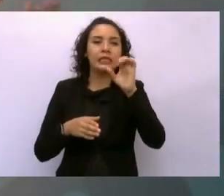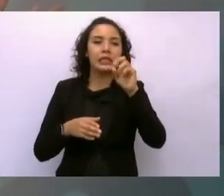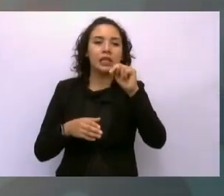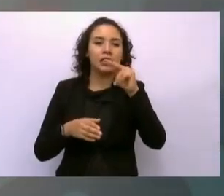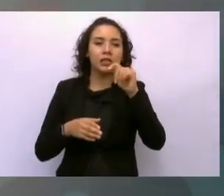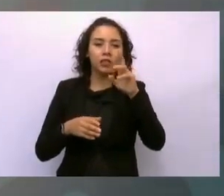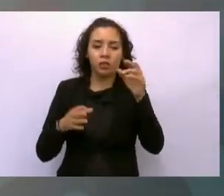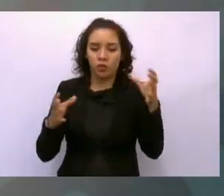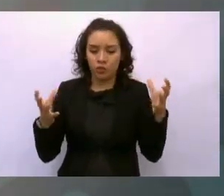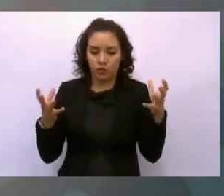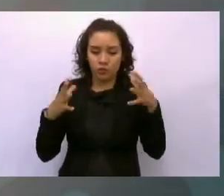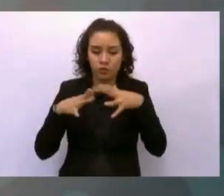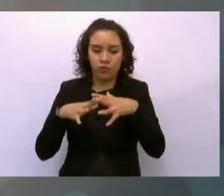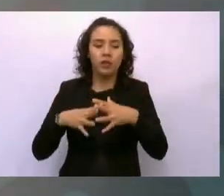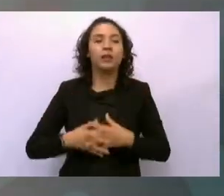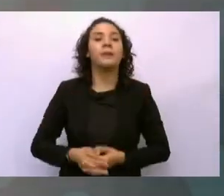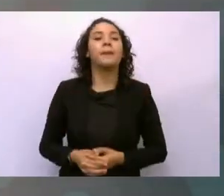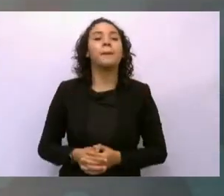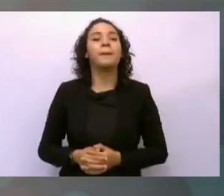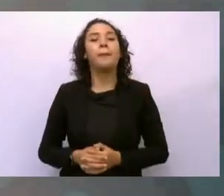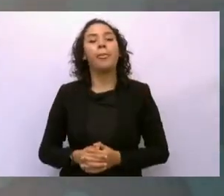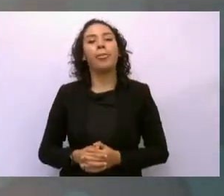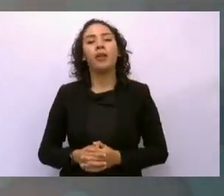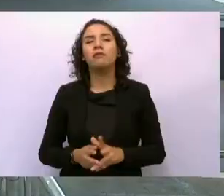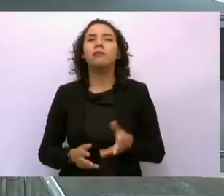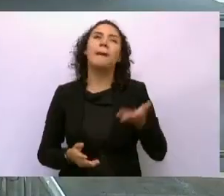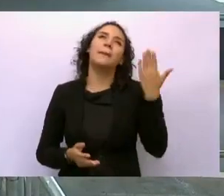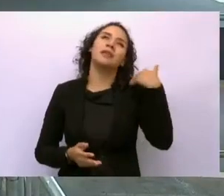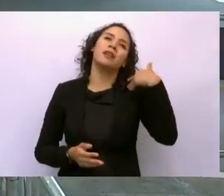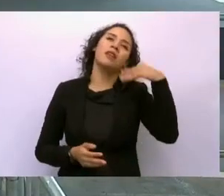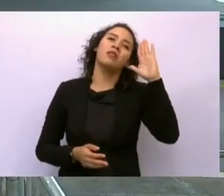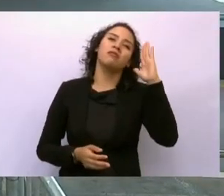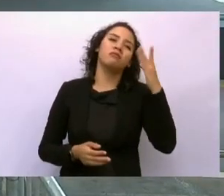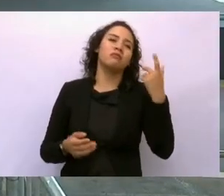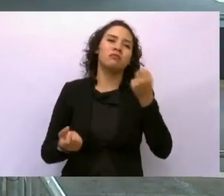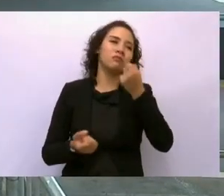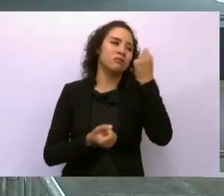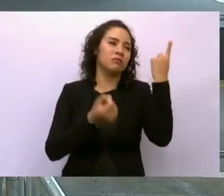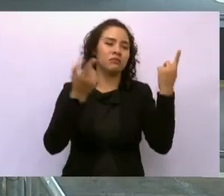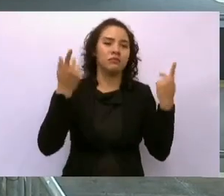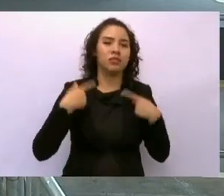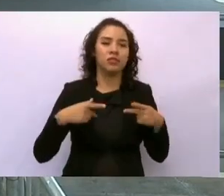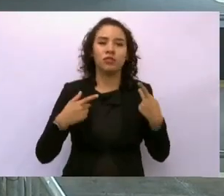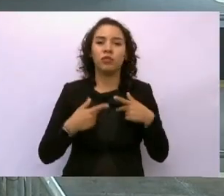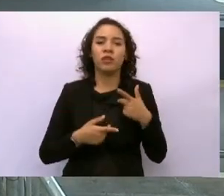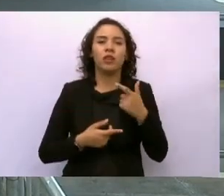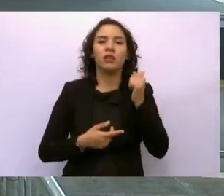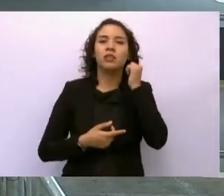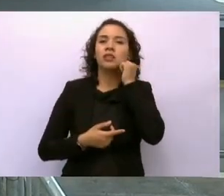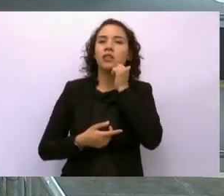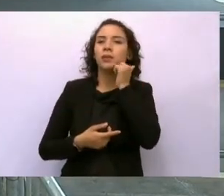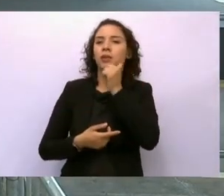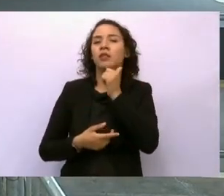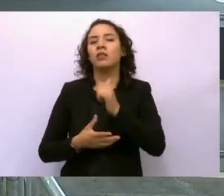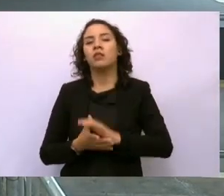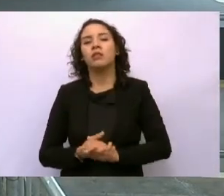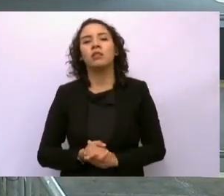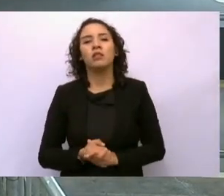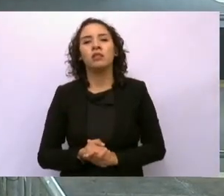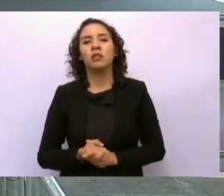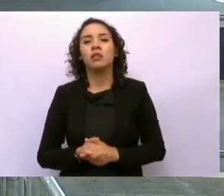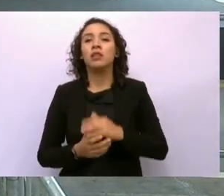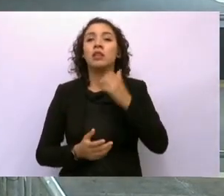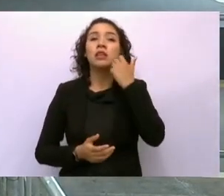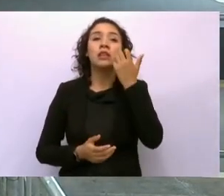Los liberales siempre buscaron el